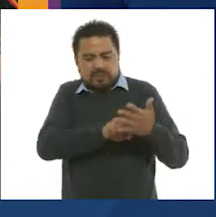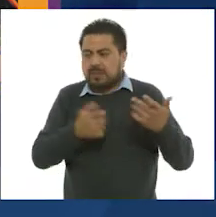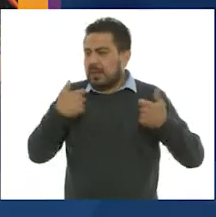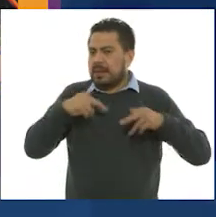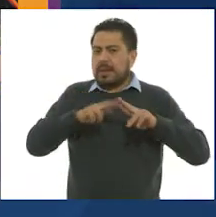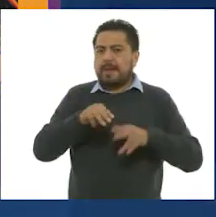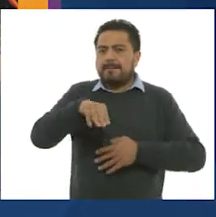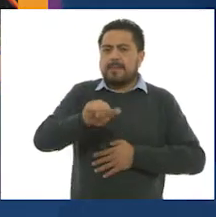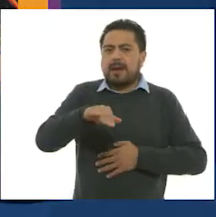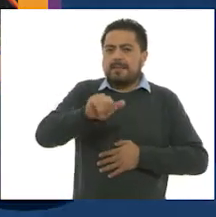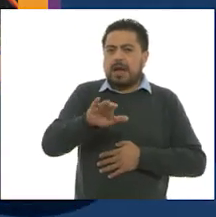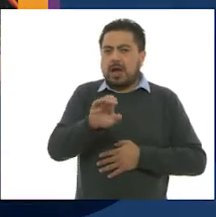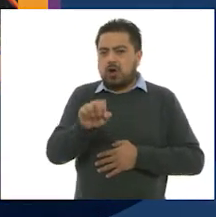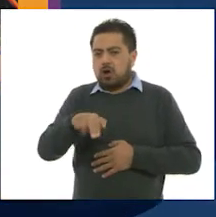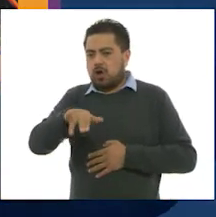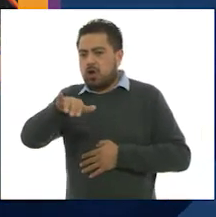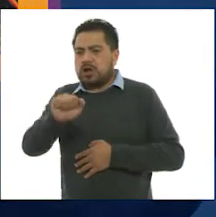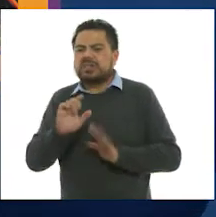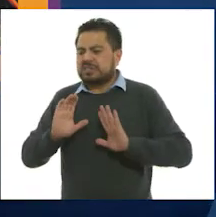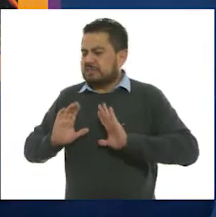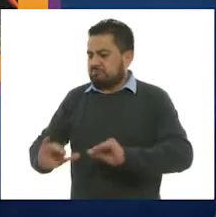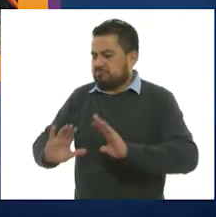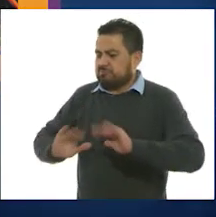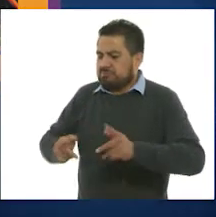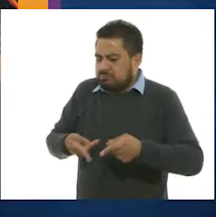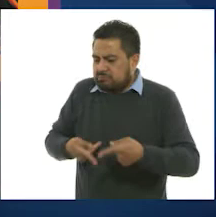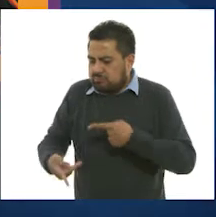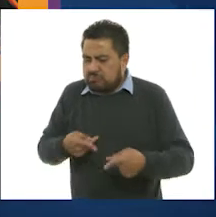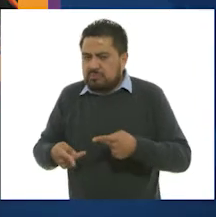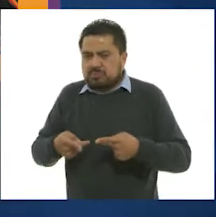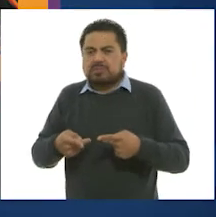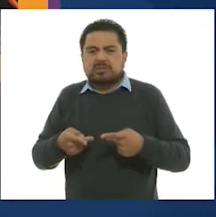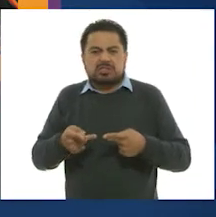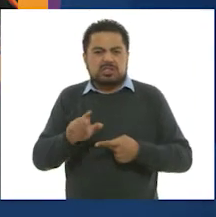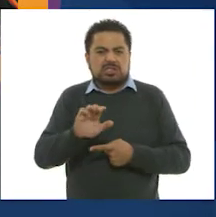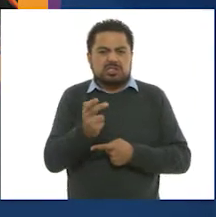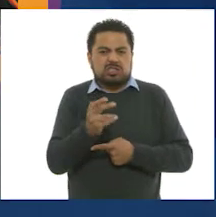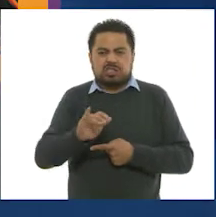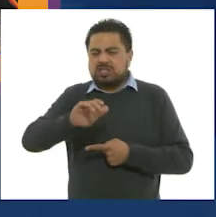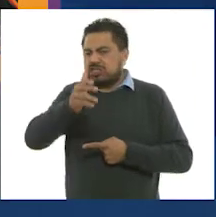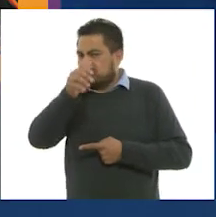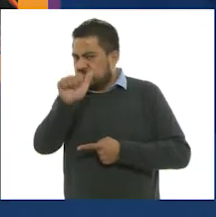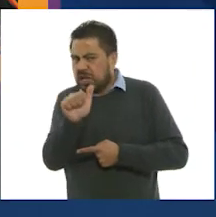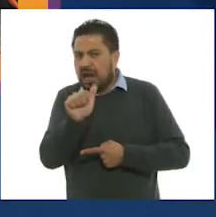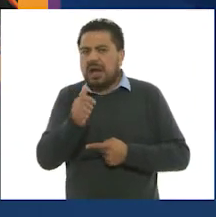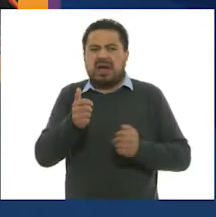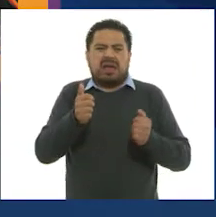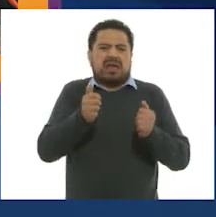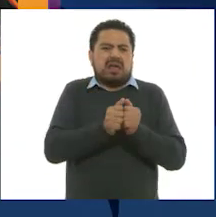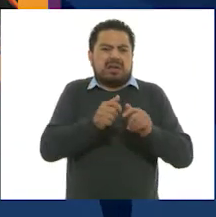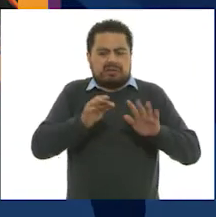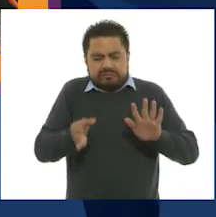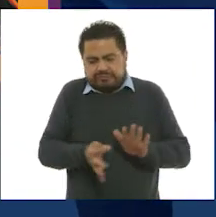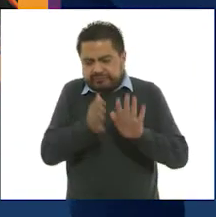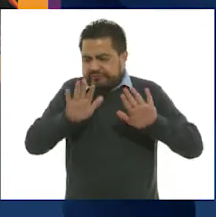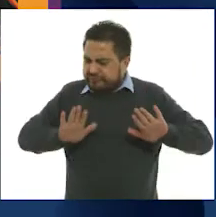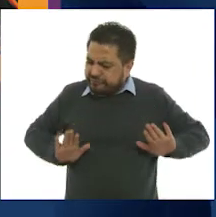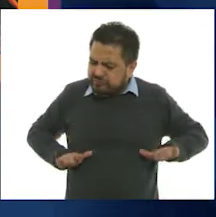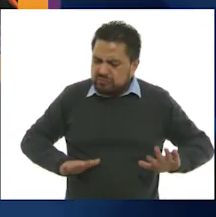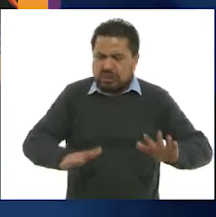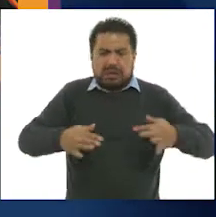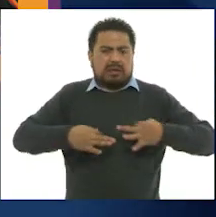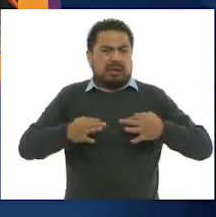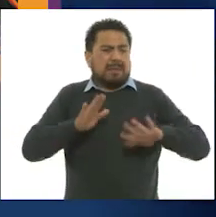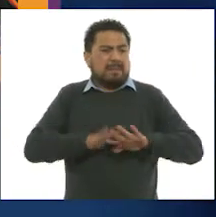llamadas mamaconas, quienes les enseñaban a preparar chicha, pero sobre todo a hilar y a tejer finas vestimentas